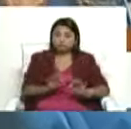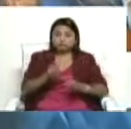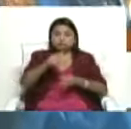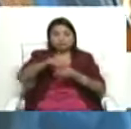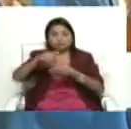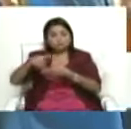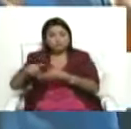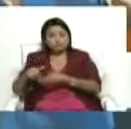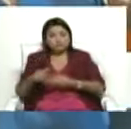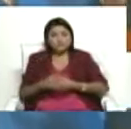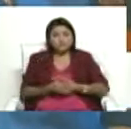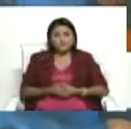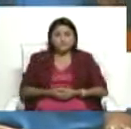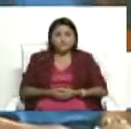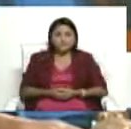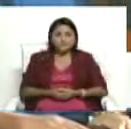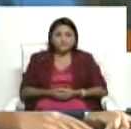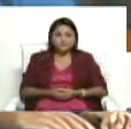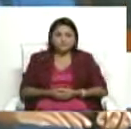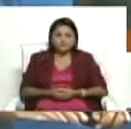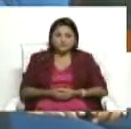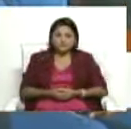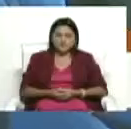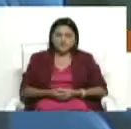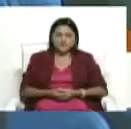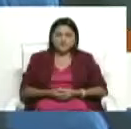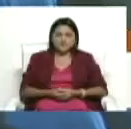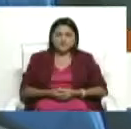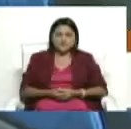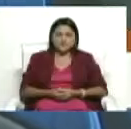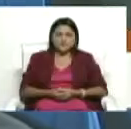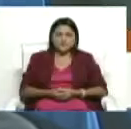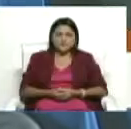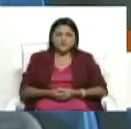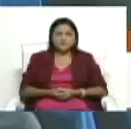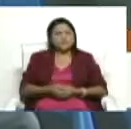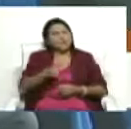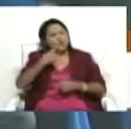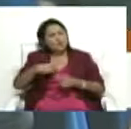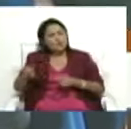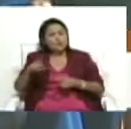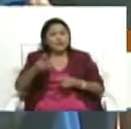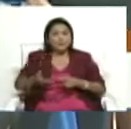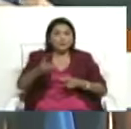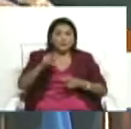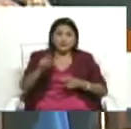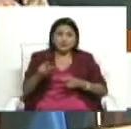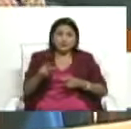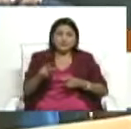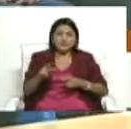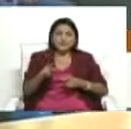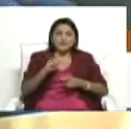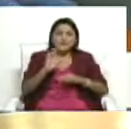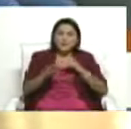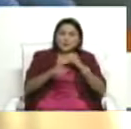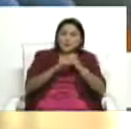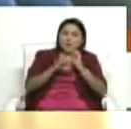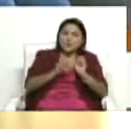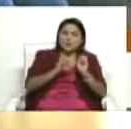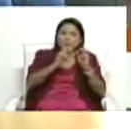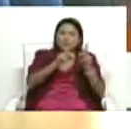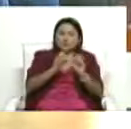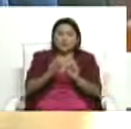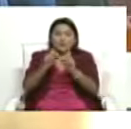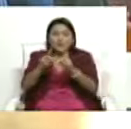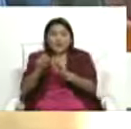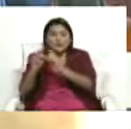evento automatizado. Otro elemento fundamental que fue compartido por todas y por todos, la igualdad de